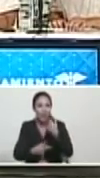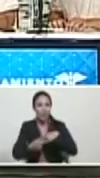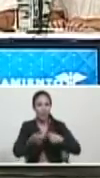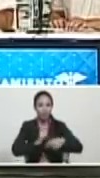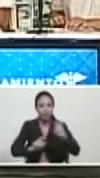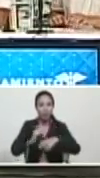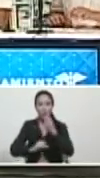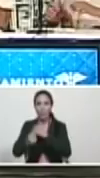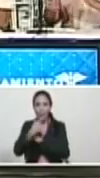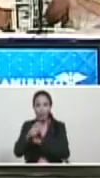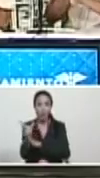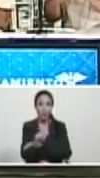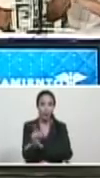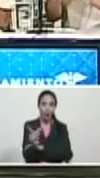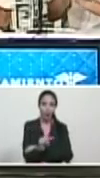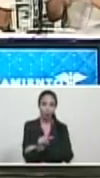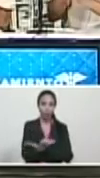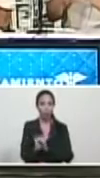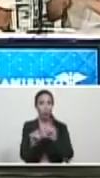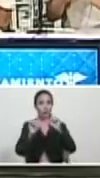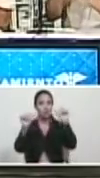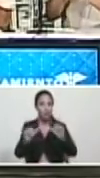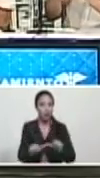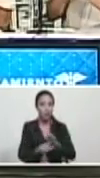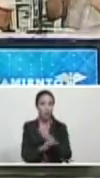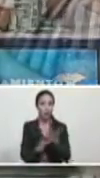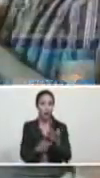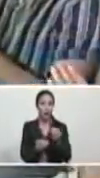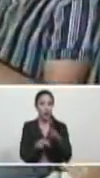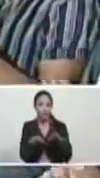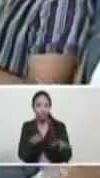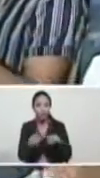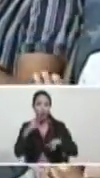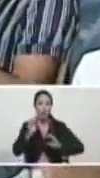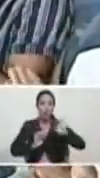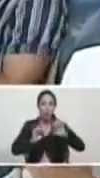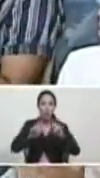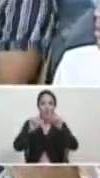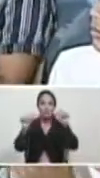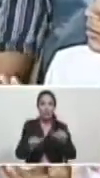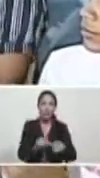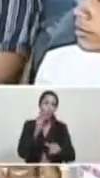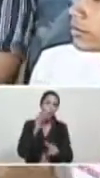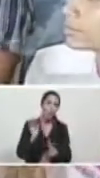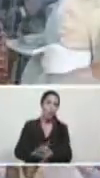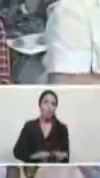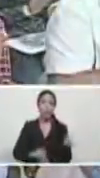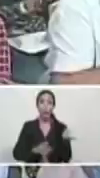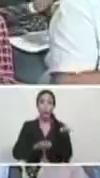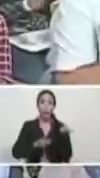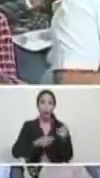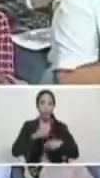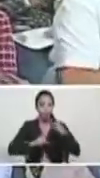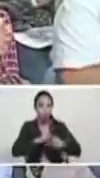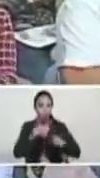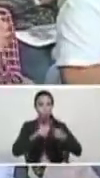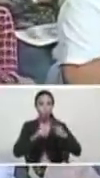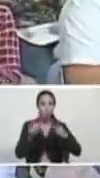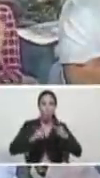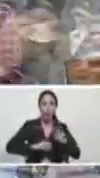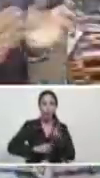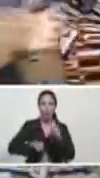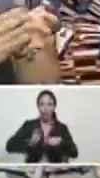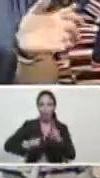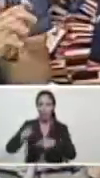país para establecer el sistema de costo, precio, producción y distribución del país. Así lo